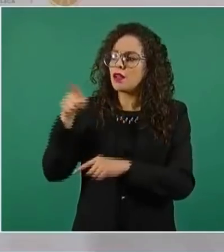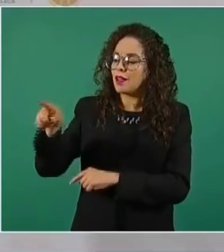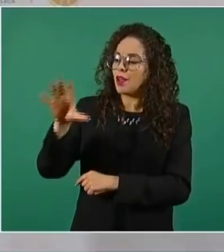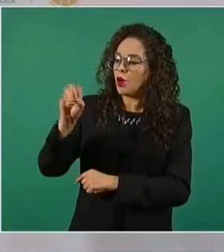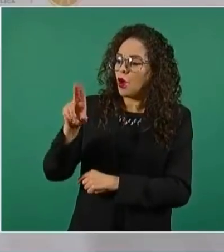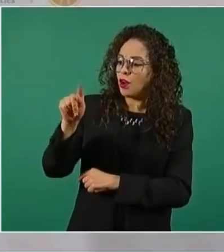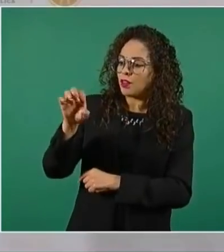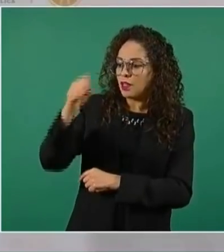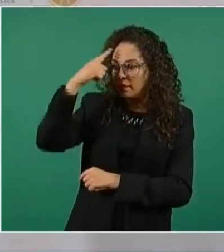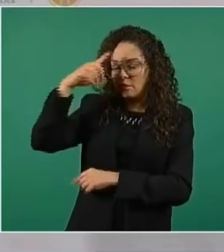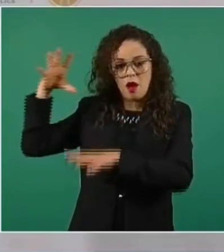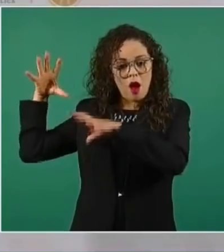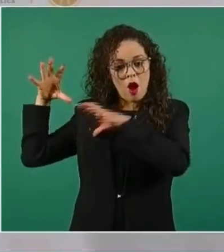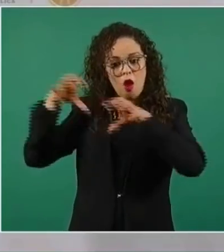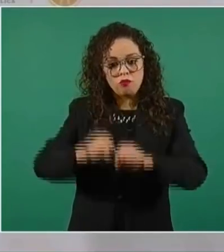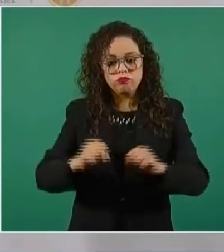Tenochtitlán.